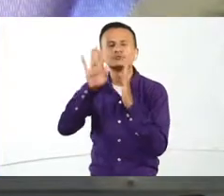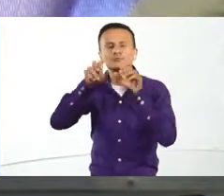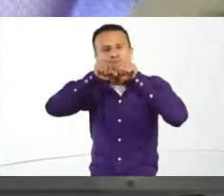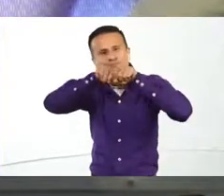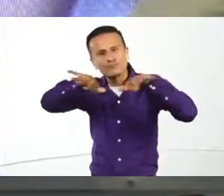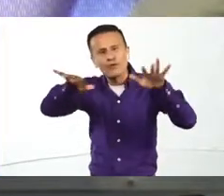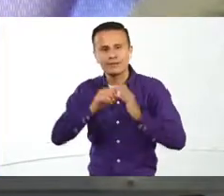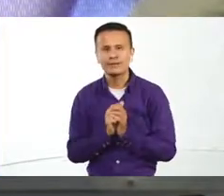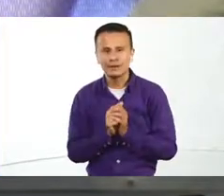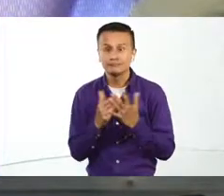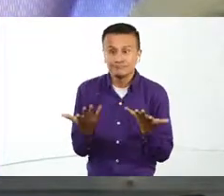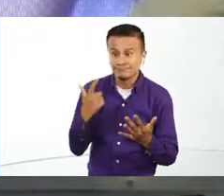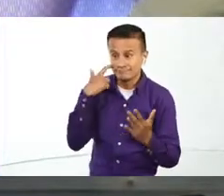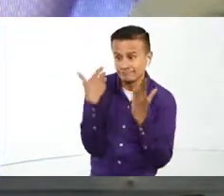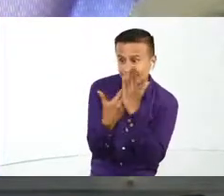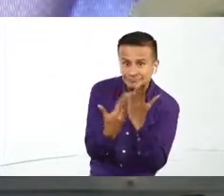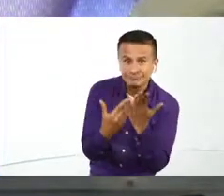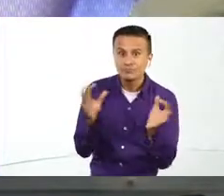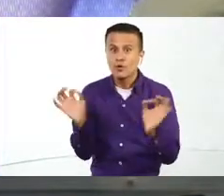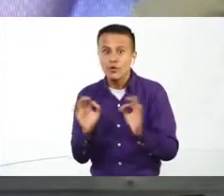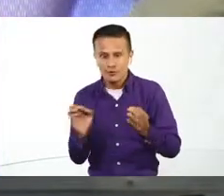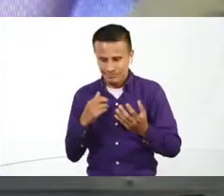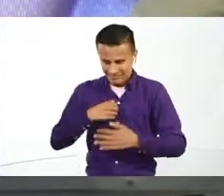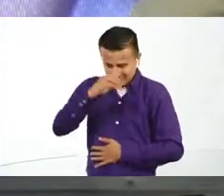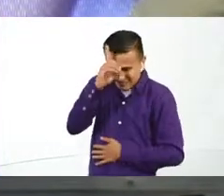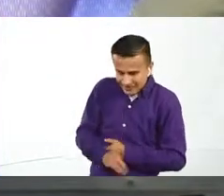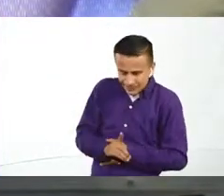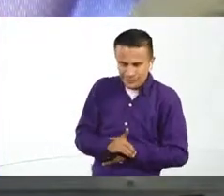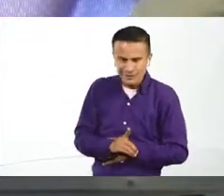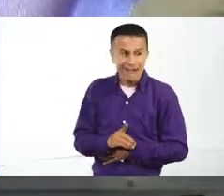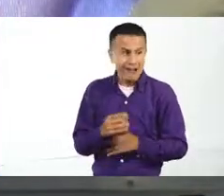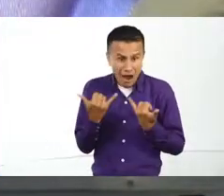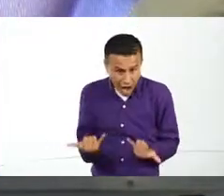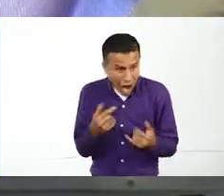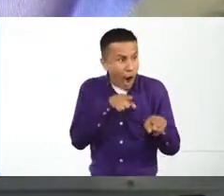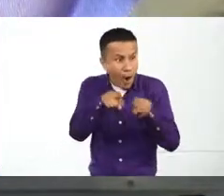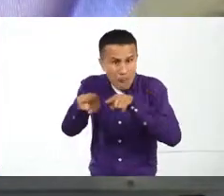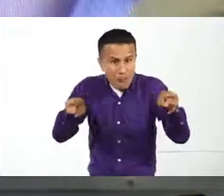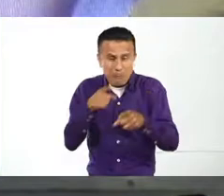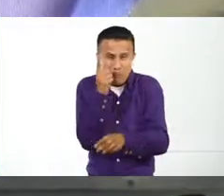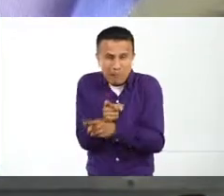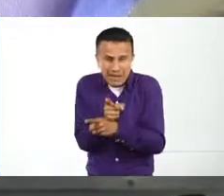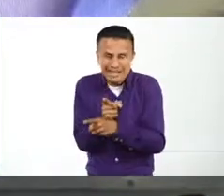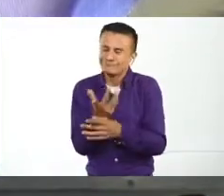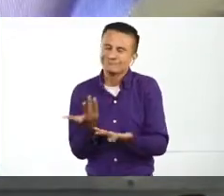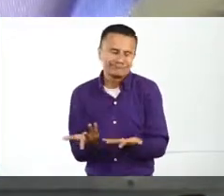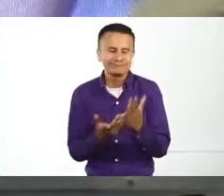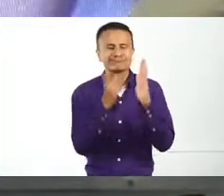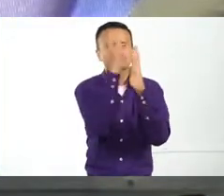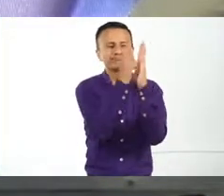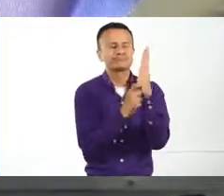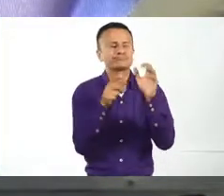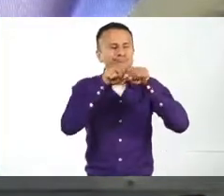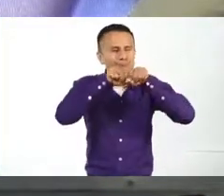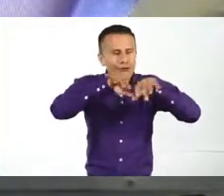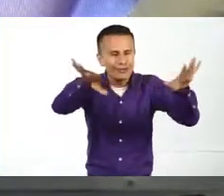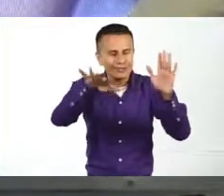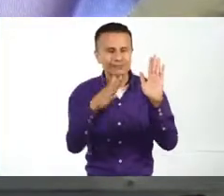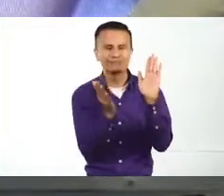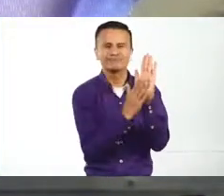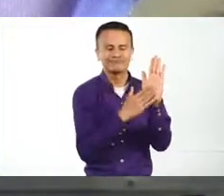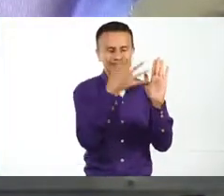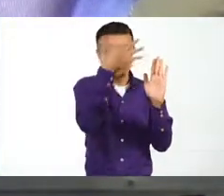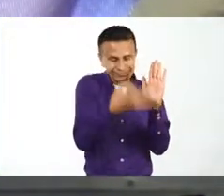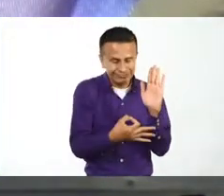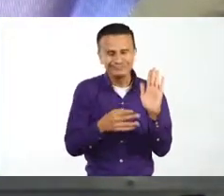determinante en la toma de decisiones de política pública. Generar evidencia, tomar decisiones basadas en evidencia, dista mucho todavía